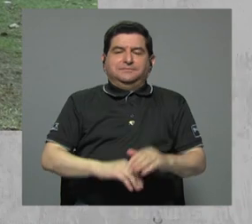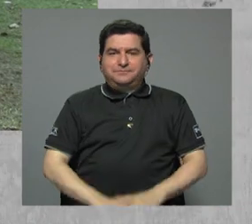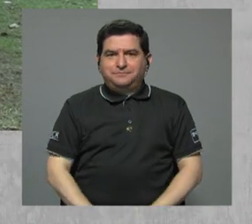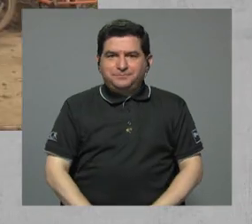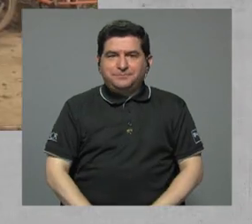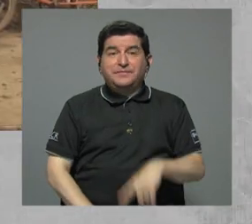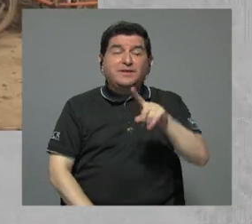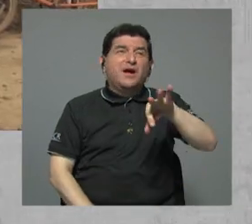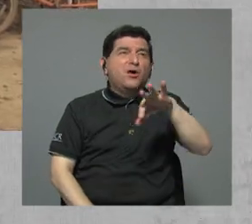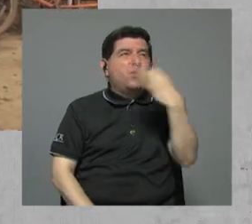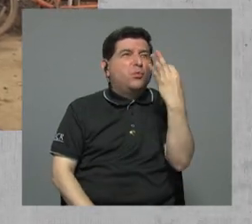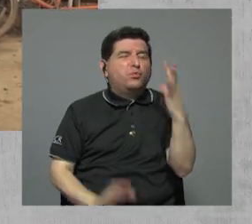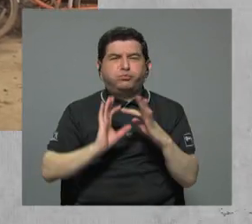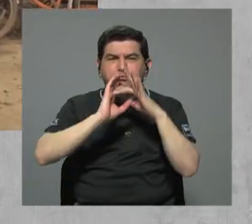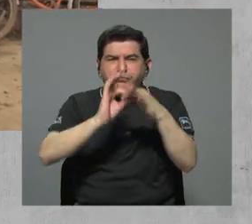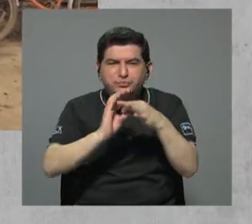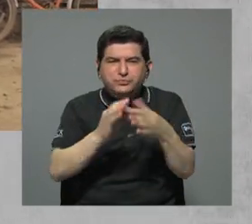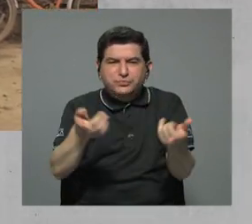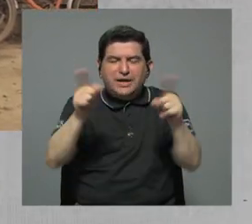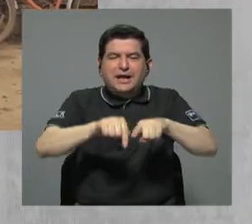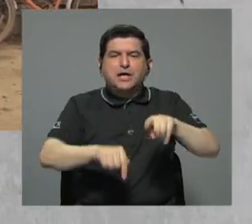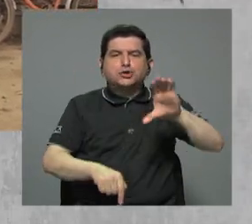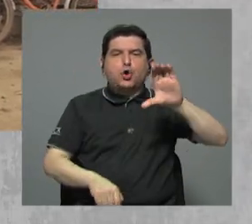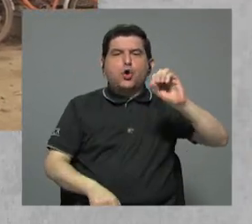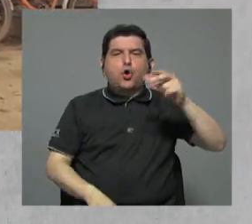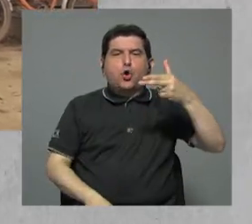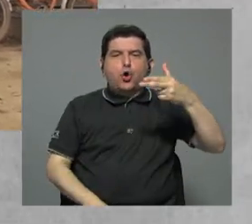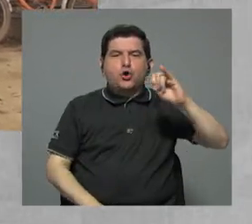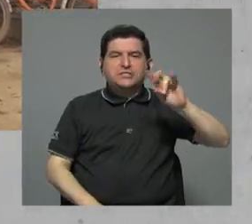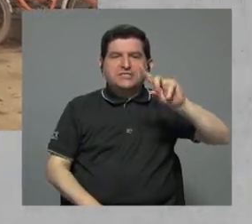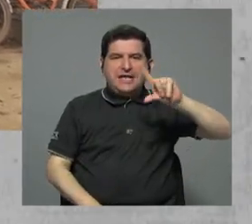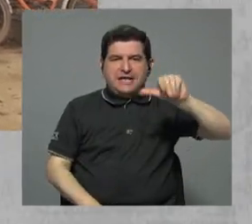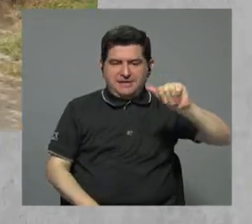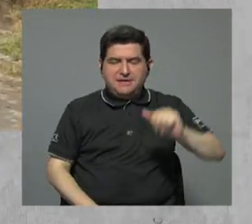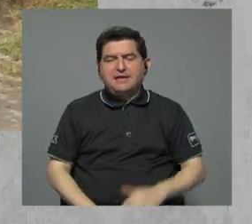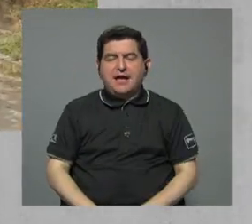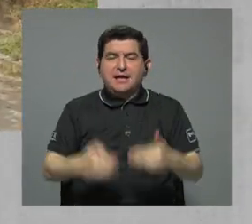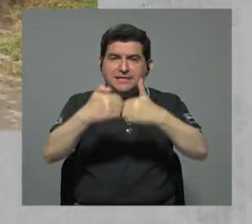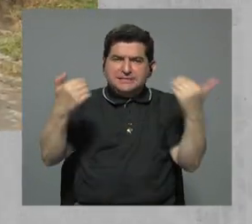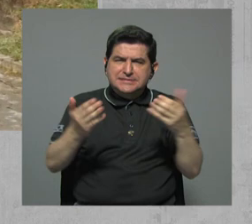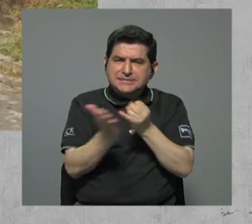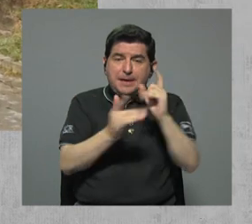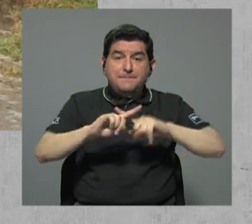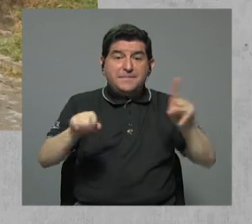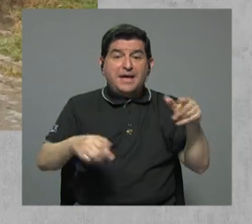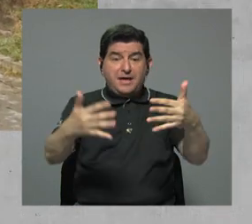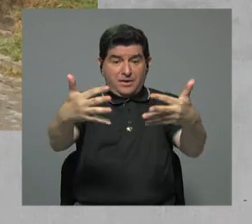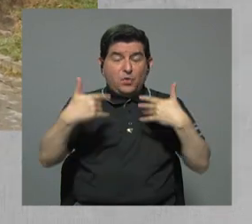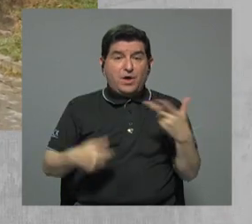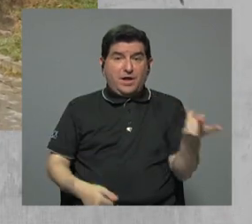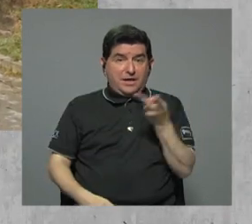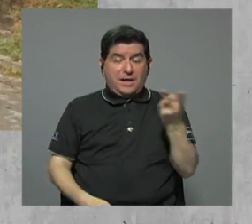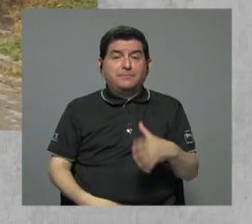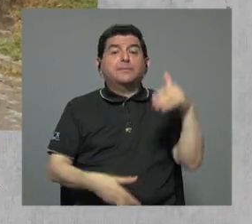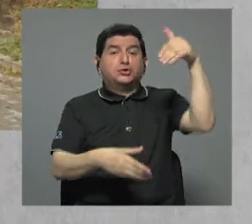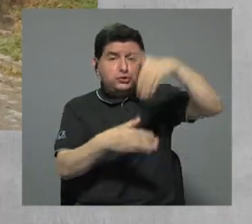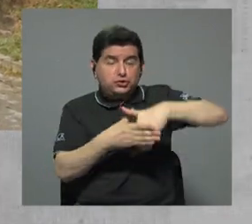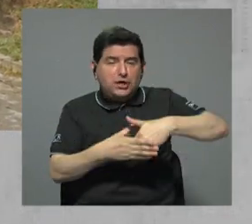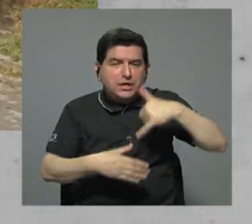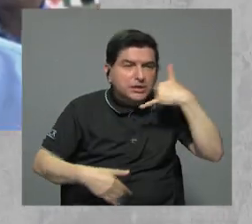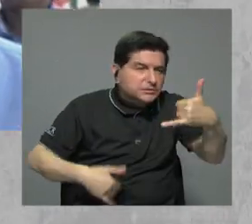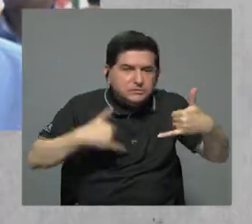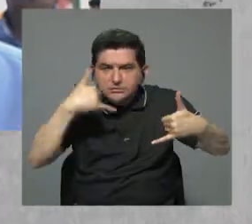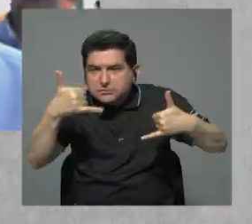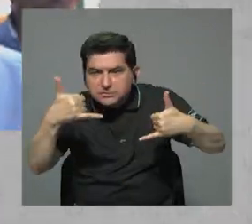de alguna forma vinculado al caso cochinilla aunque son investigaciones separadas pero en ambos expedientes ha habido intervenciones telefónicas